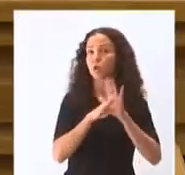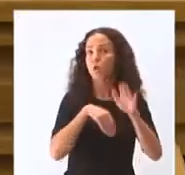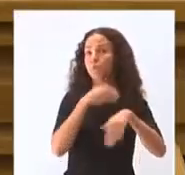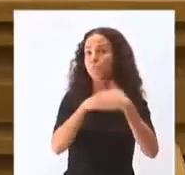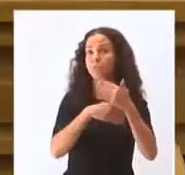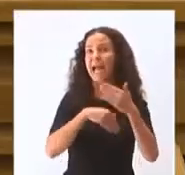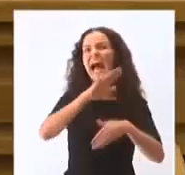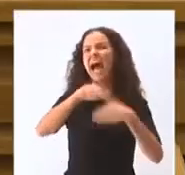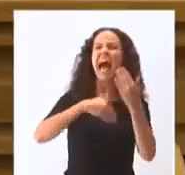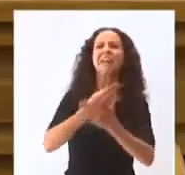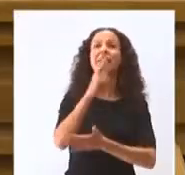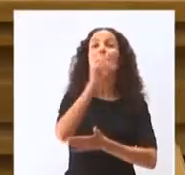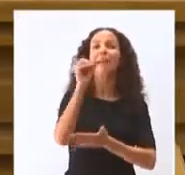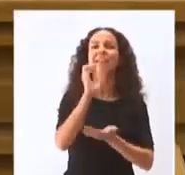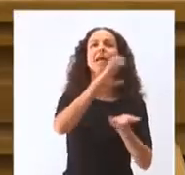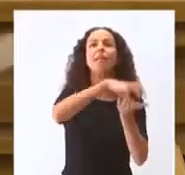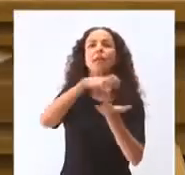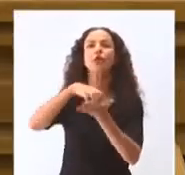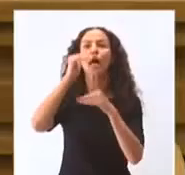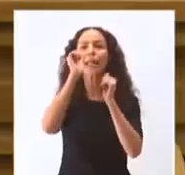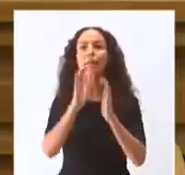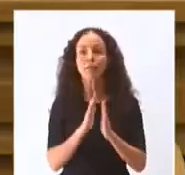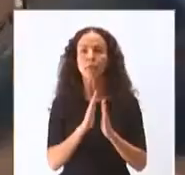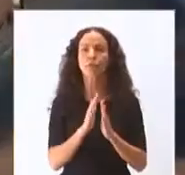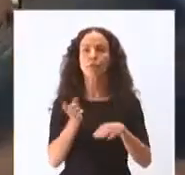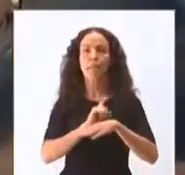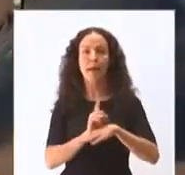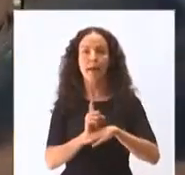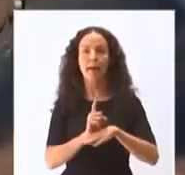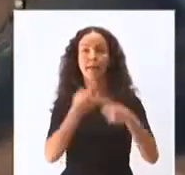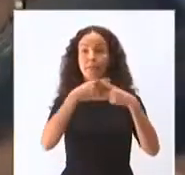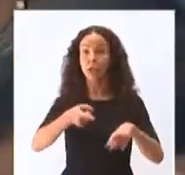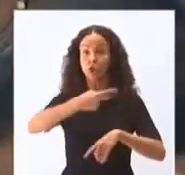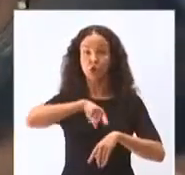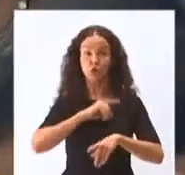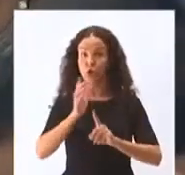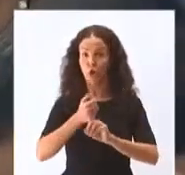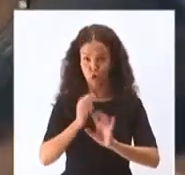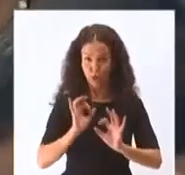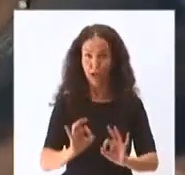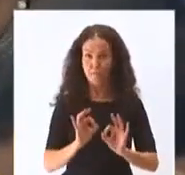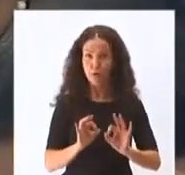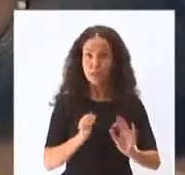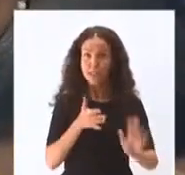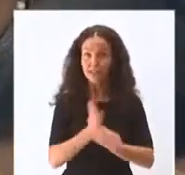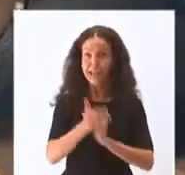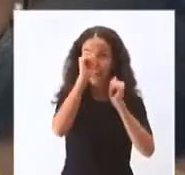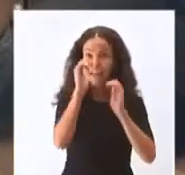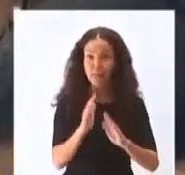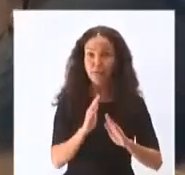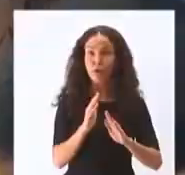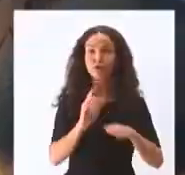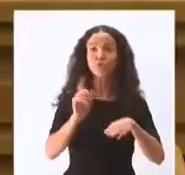20 centros de atención temprana distintos a los que nos encontramos por consiguiente la atención temprana